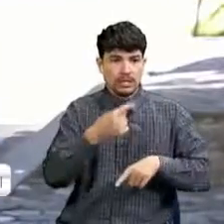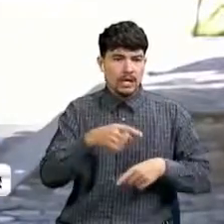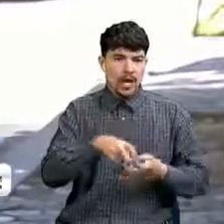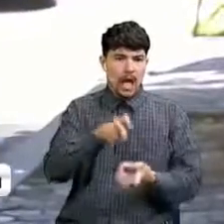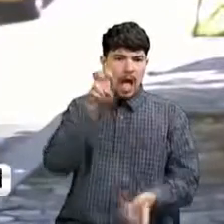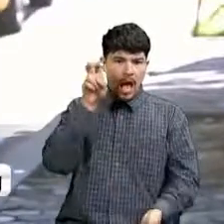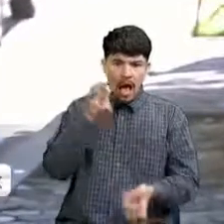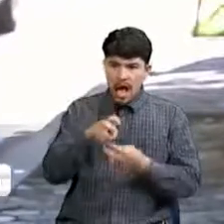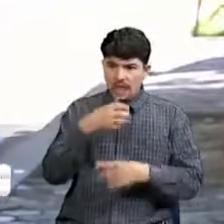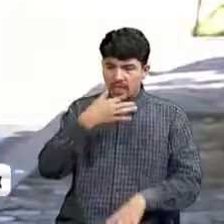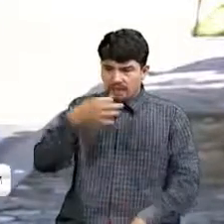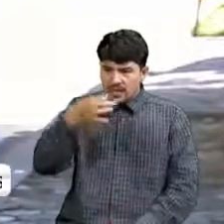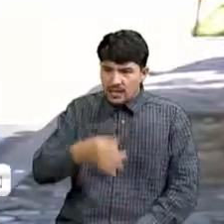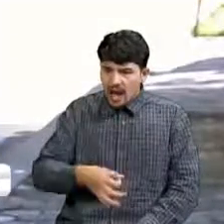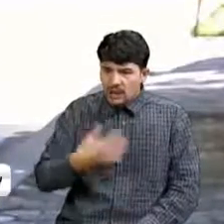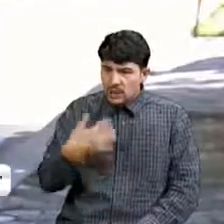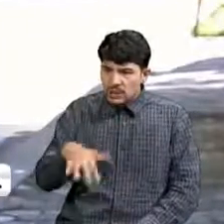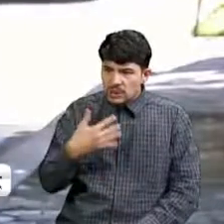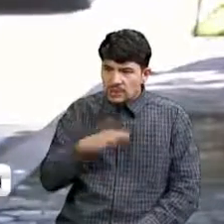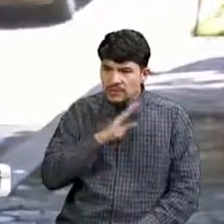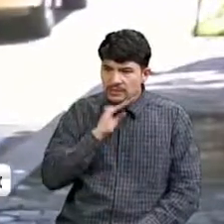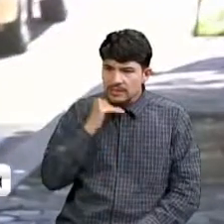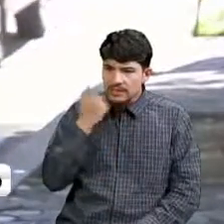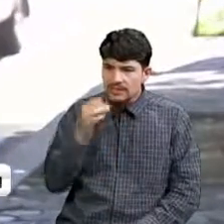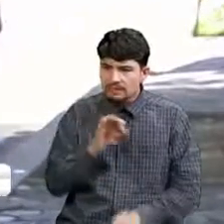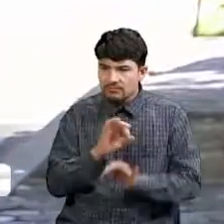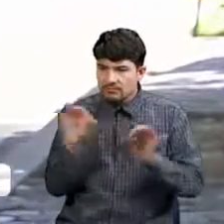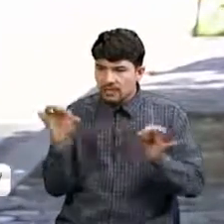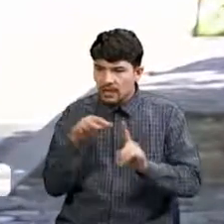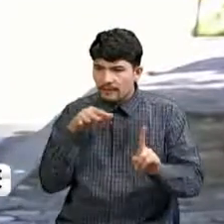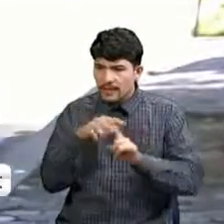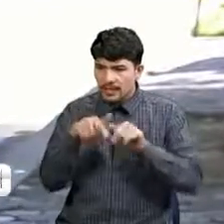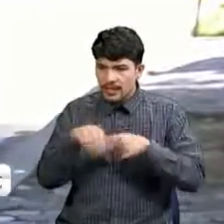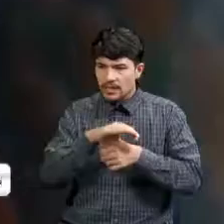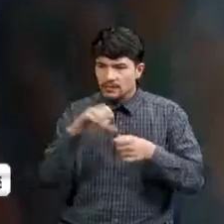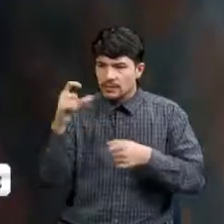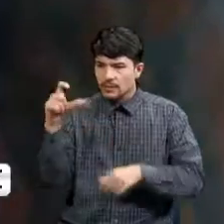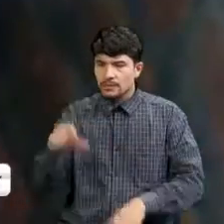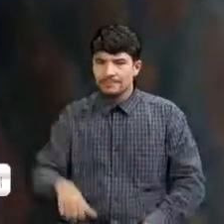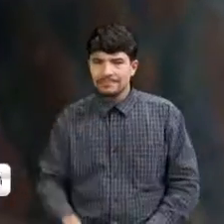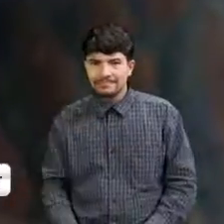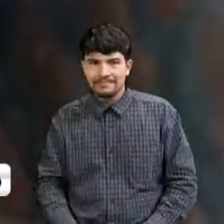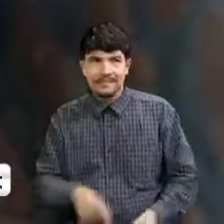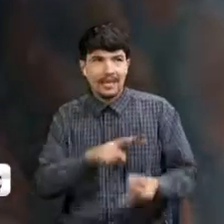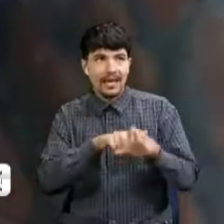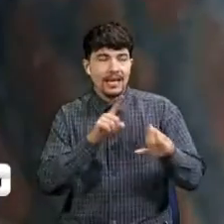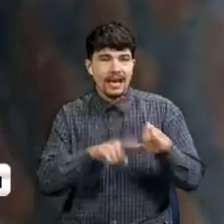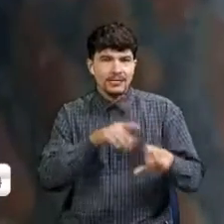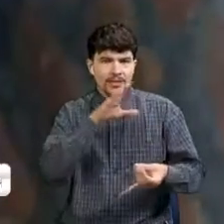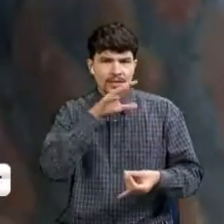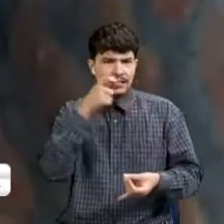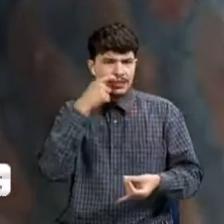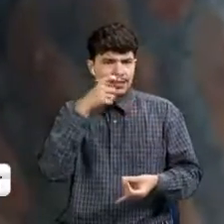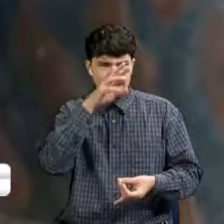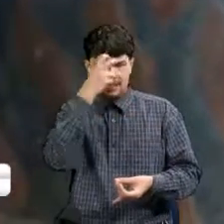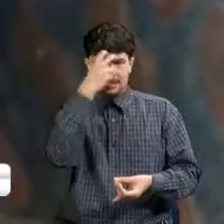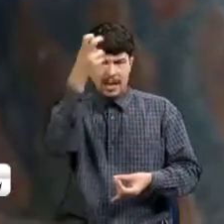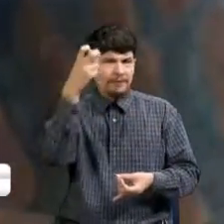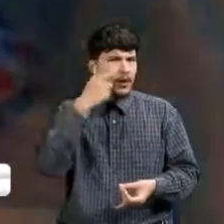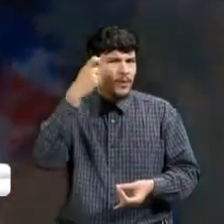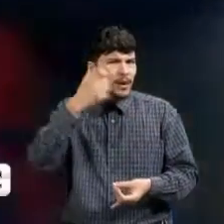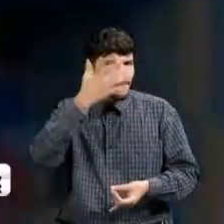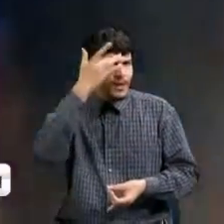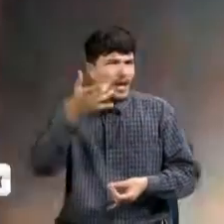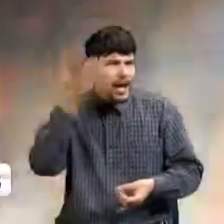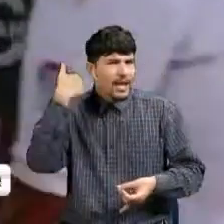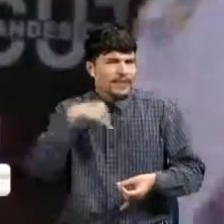estas informaciones que no afectan en ningún motivo a nuestra ciudad. Casos de rabia humana por mordedura de perros